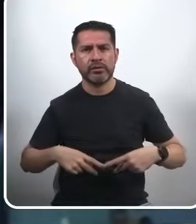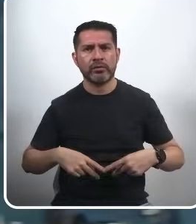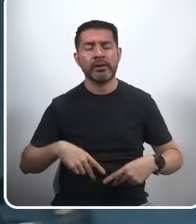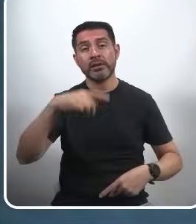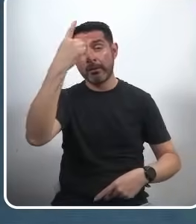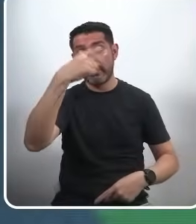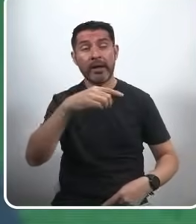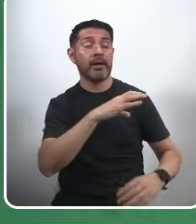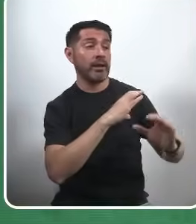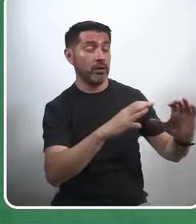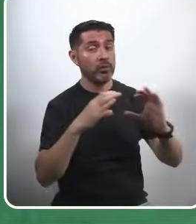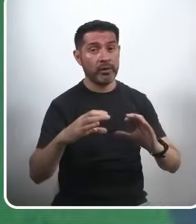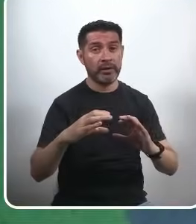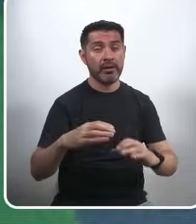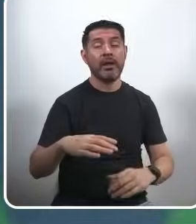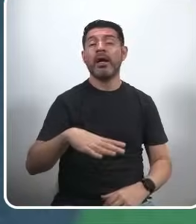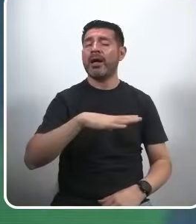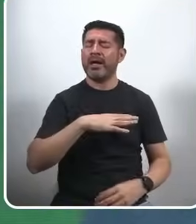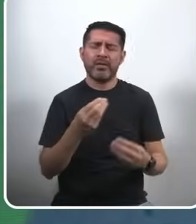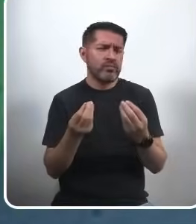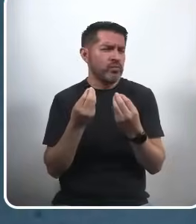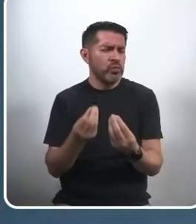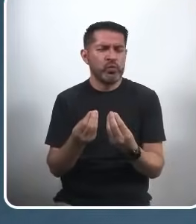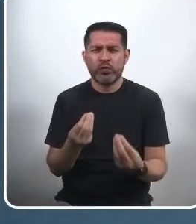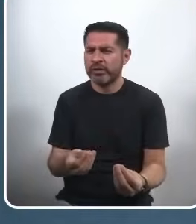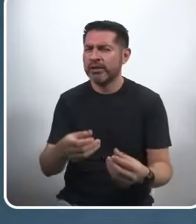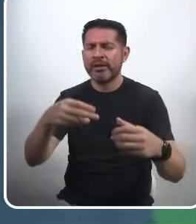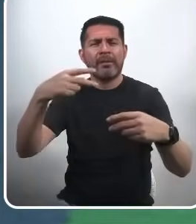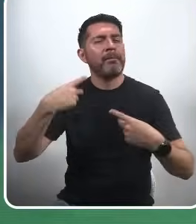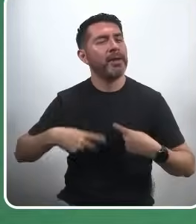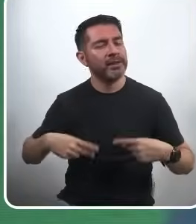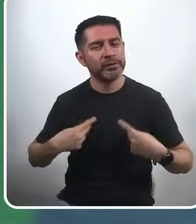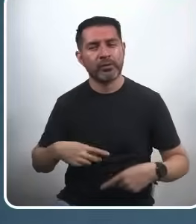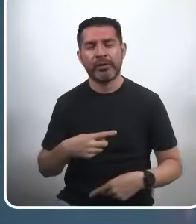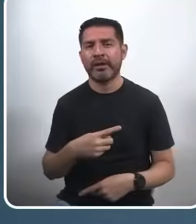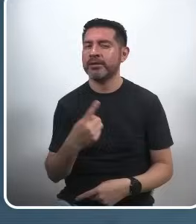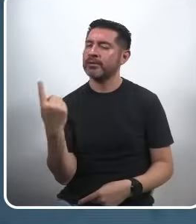Hay mucho inmaduro en la iglesia. En esta reunión no, en otras.